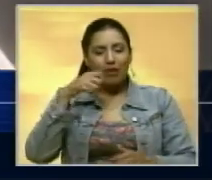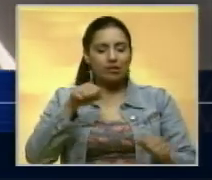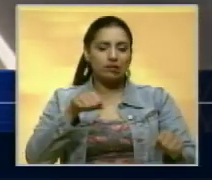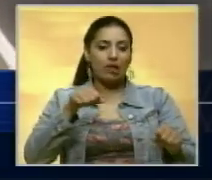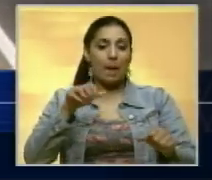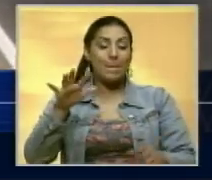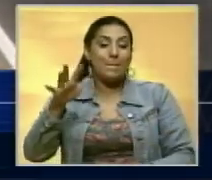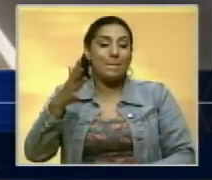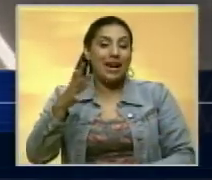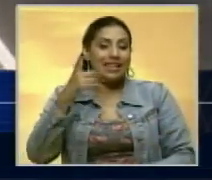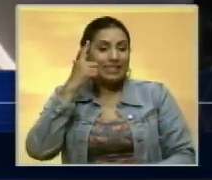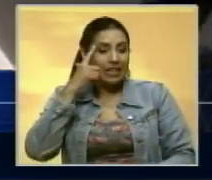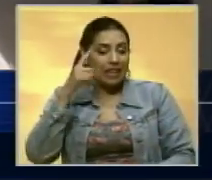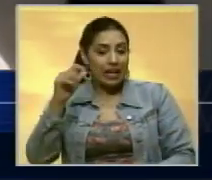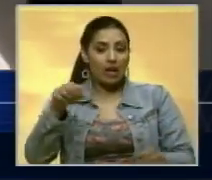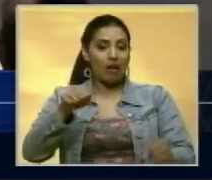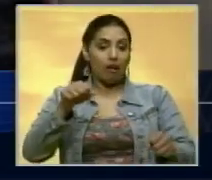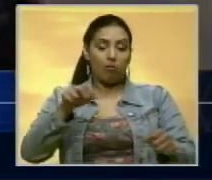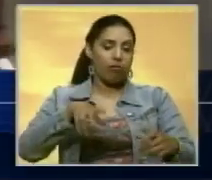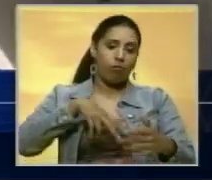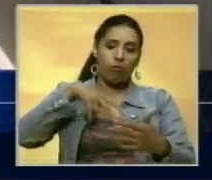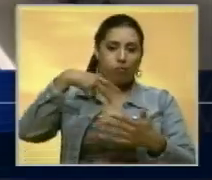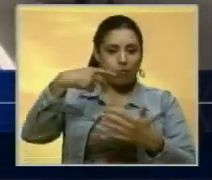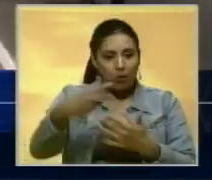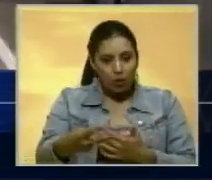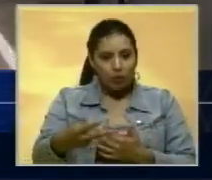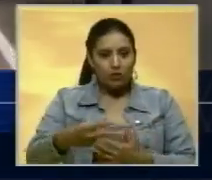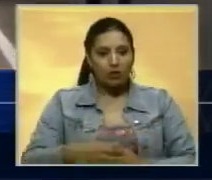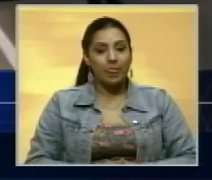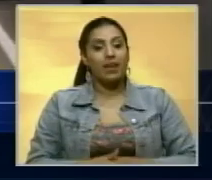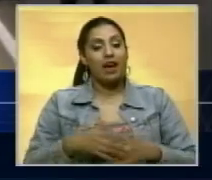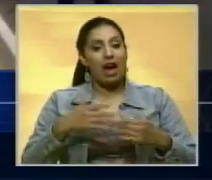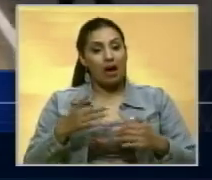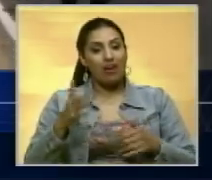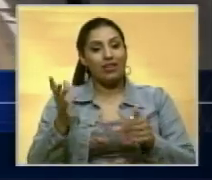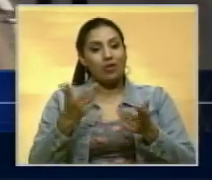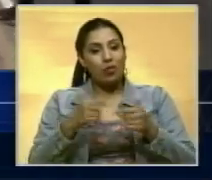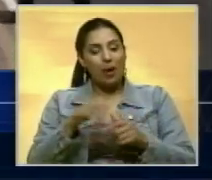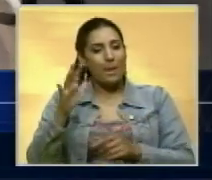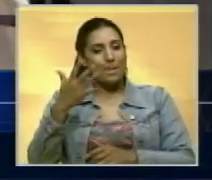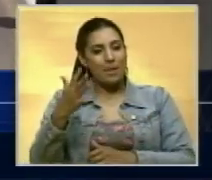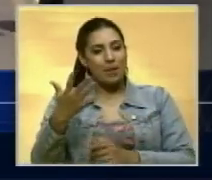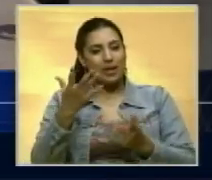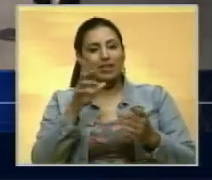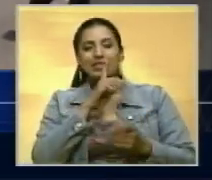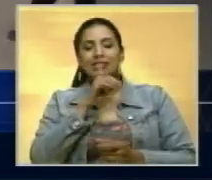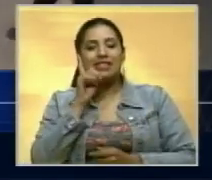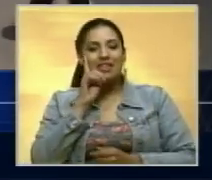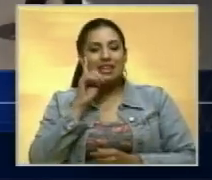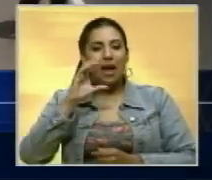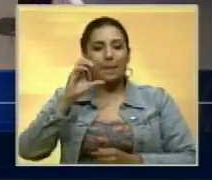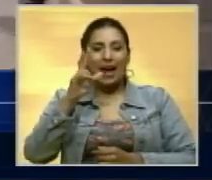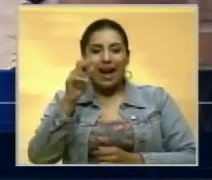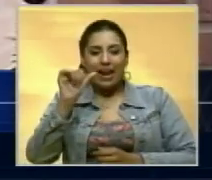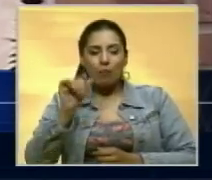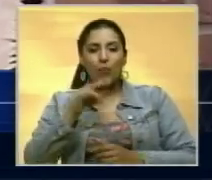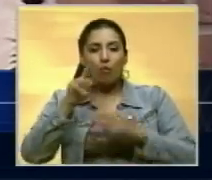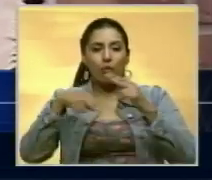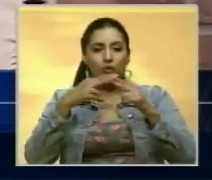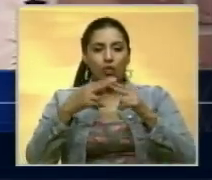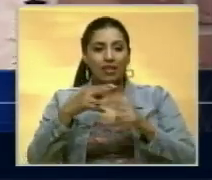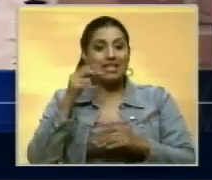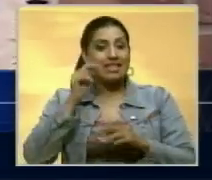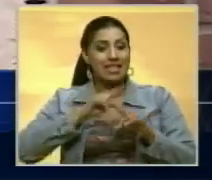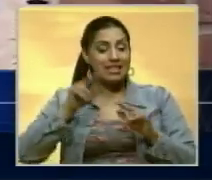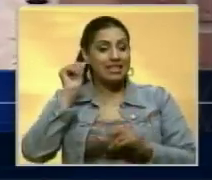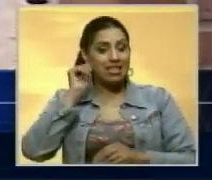epilepsia y presuntamente se desplomó en el embalse tras sufrir un ataque. El hecho ocurrió a la altura del sector Carrasposo de Puerto La Cruz. La